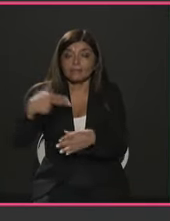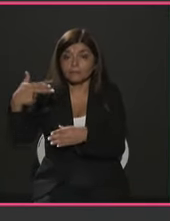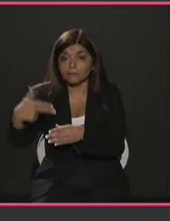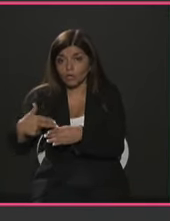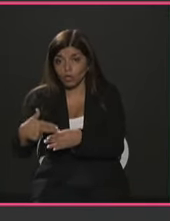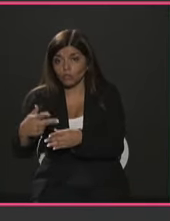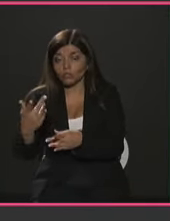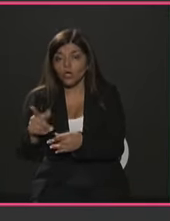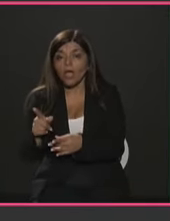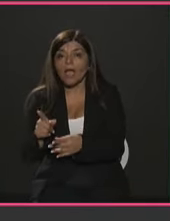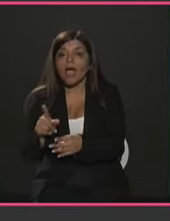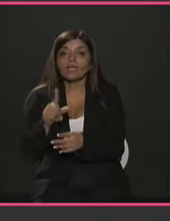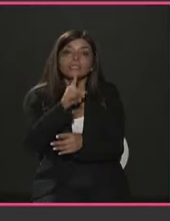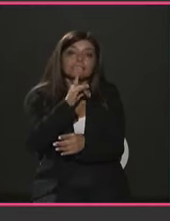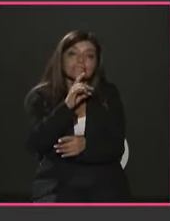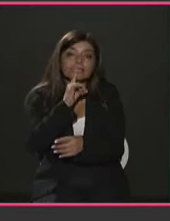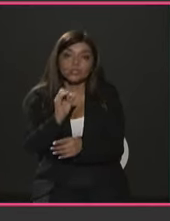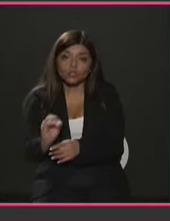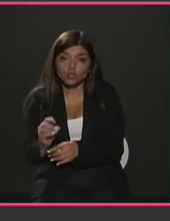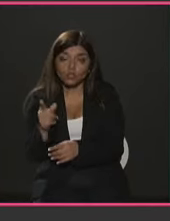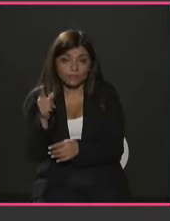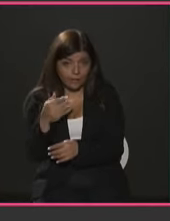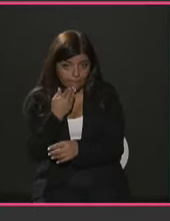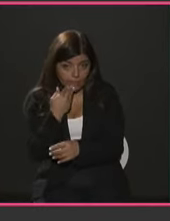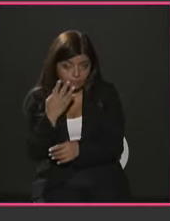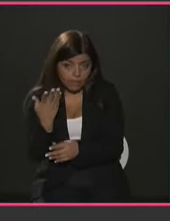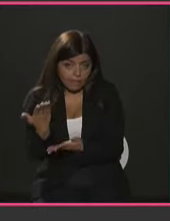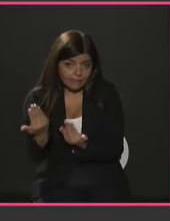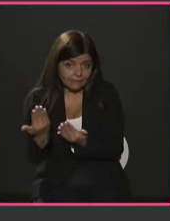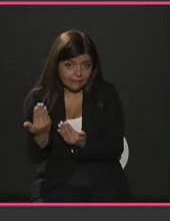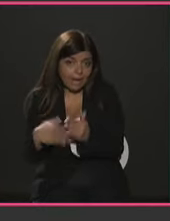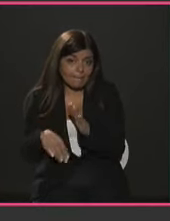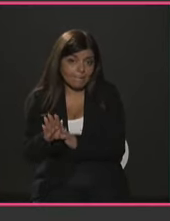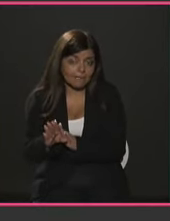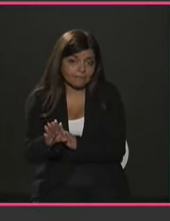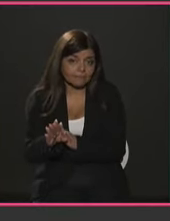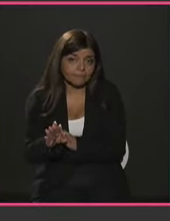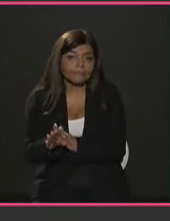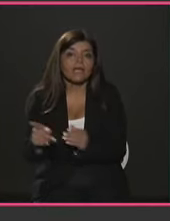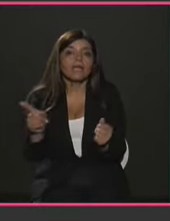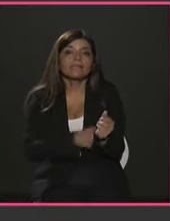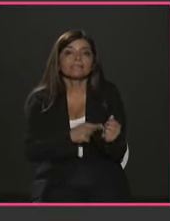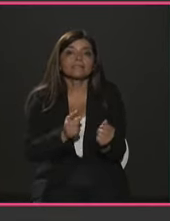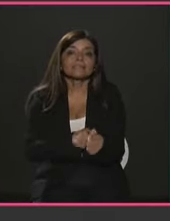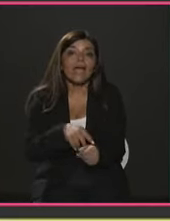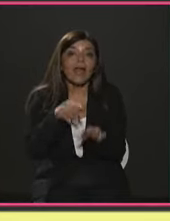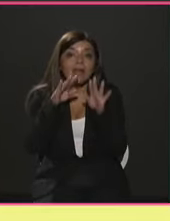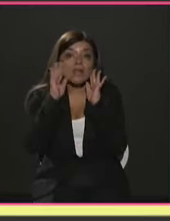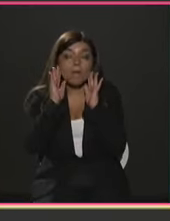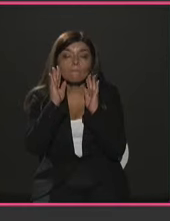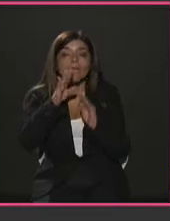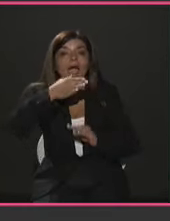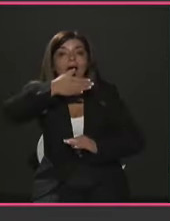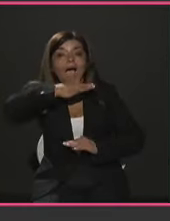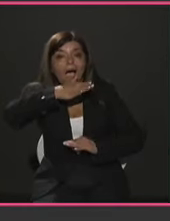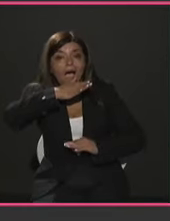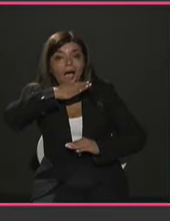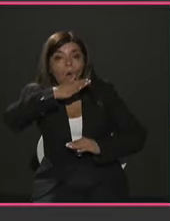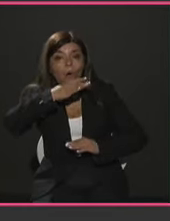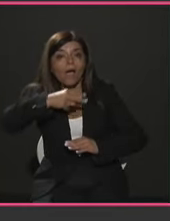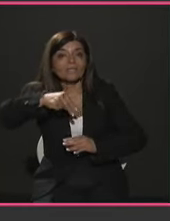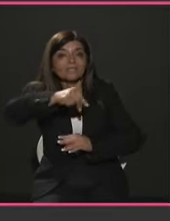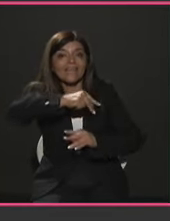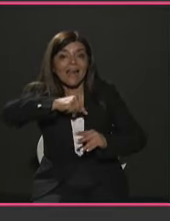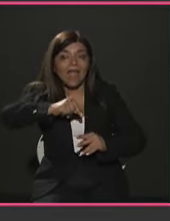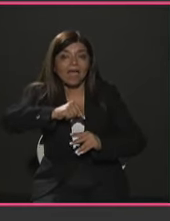generar consumo de litio la electricidad limpia nos permite desalar agua y luchar contra la sequía el mayor costo de de de salar